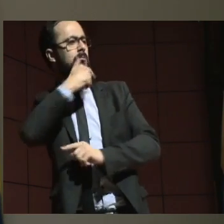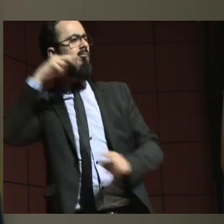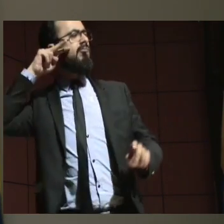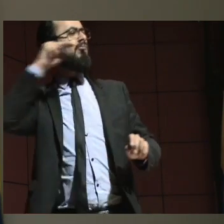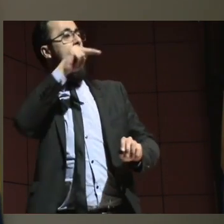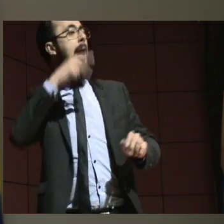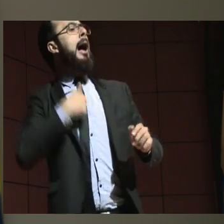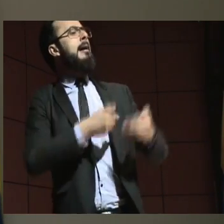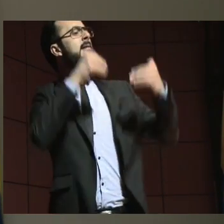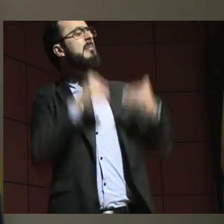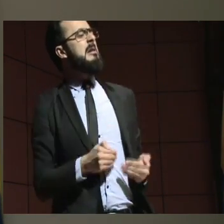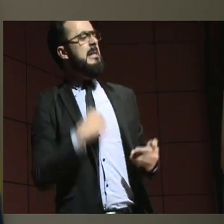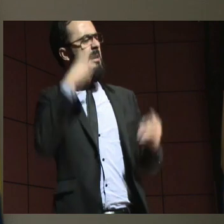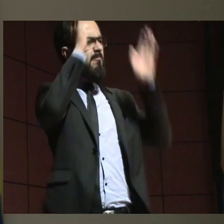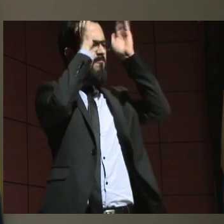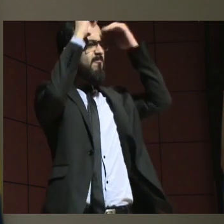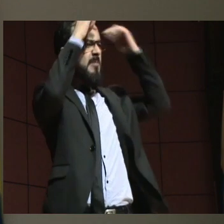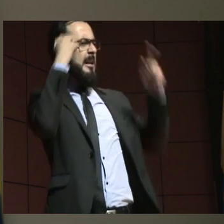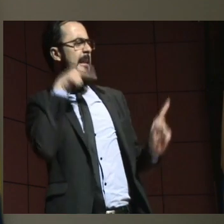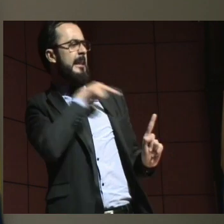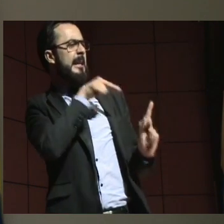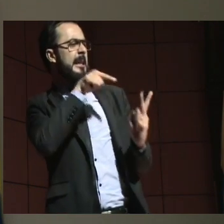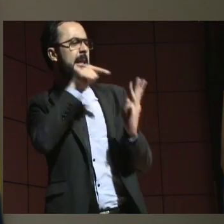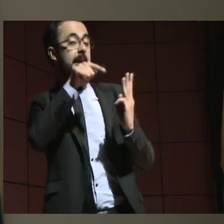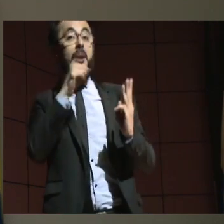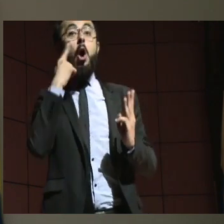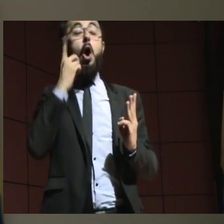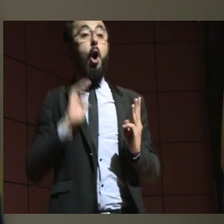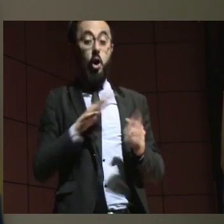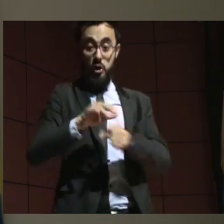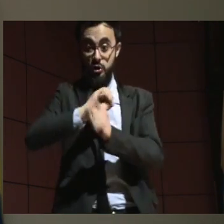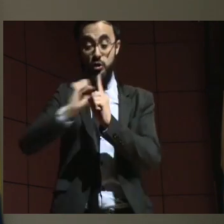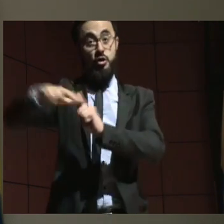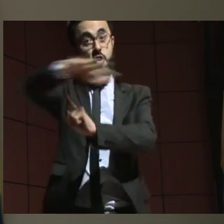derecho responde a cómo la sociedad y la cultura ve la discapacidad.